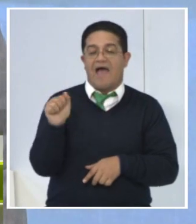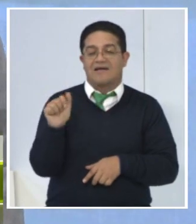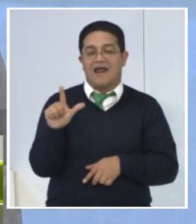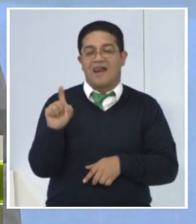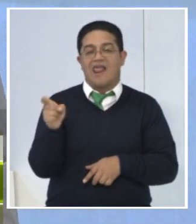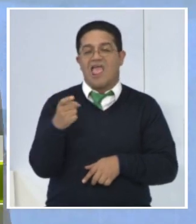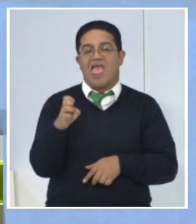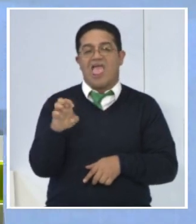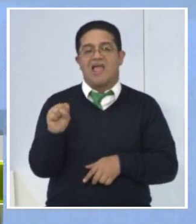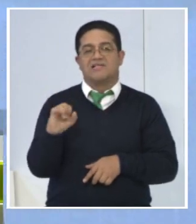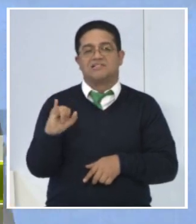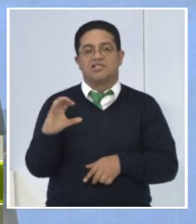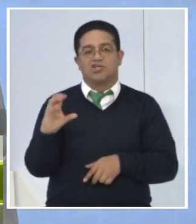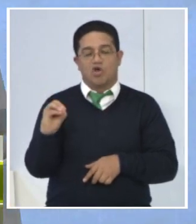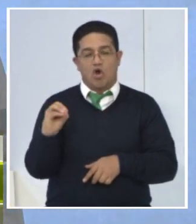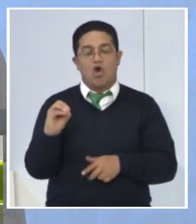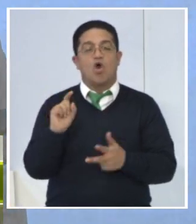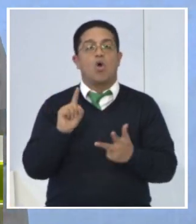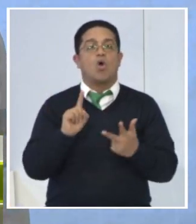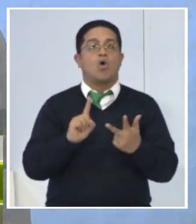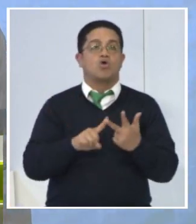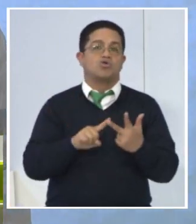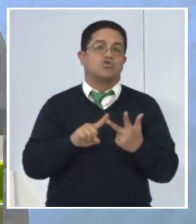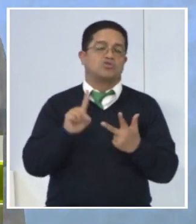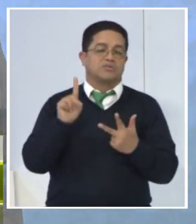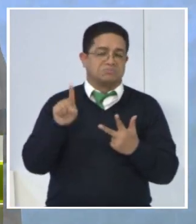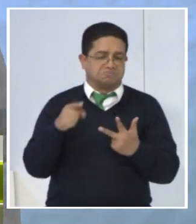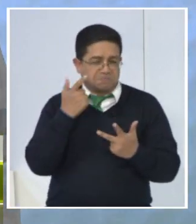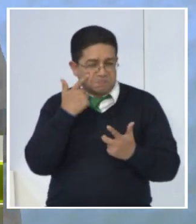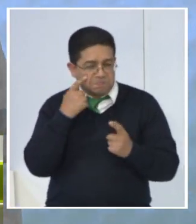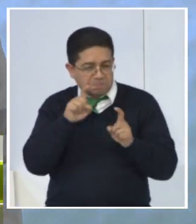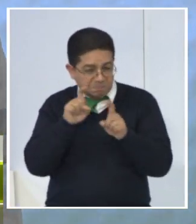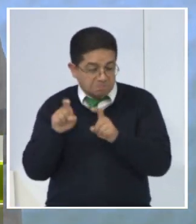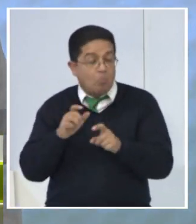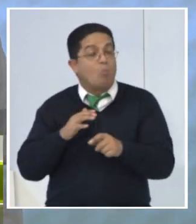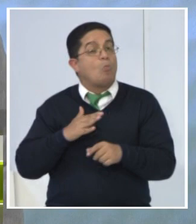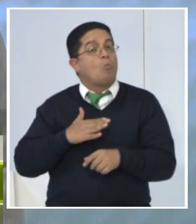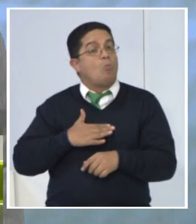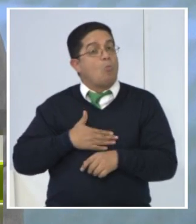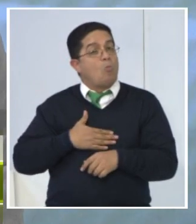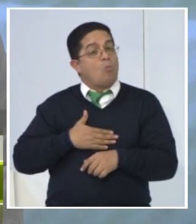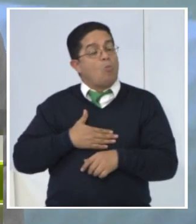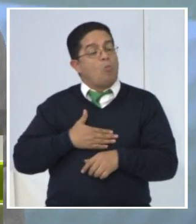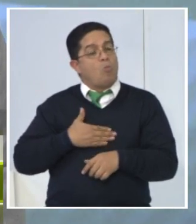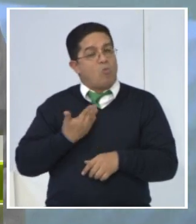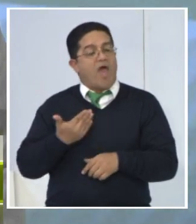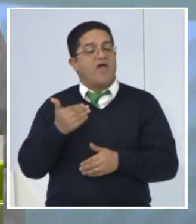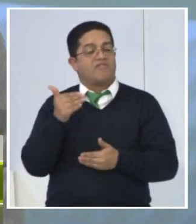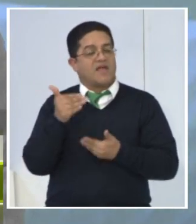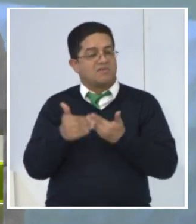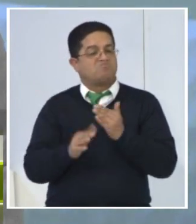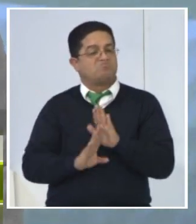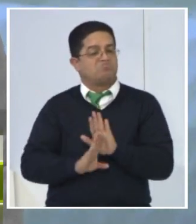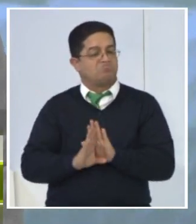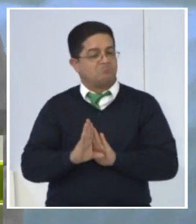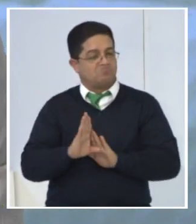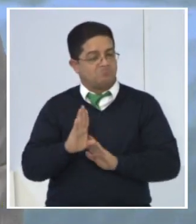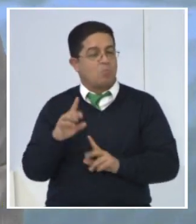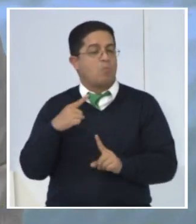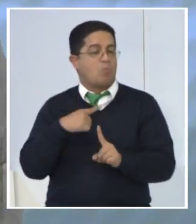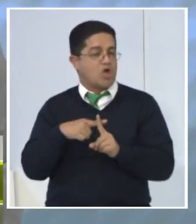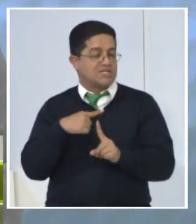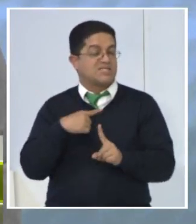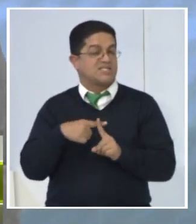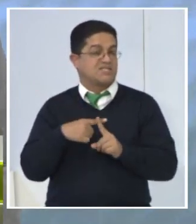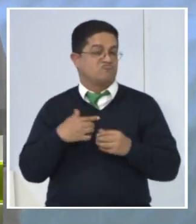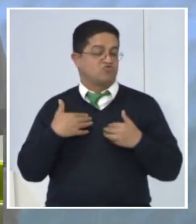rehabilitación y fisiatría, con uso de medidas físicas locales a nivel del codo, pues es un paciente que va a ir evolucionando de manera satisfactoria